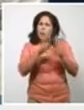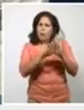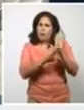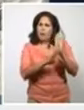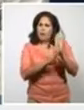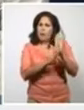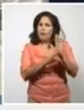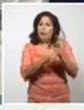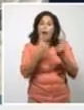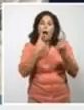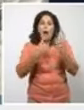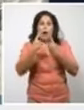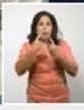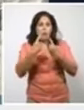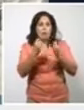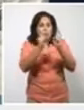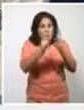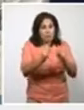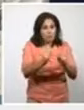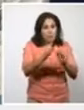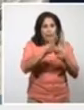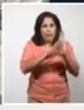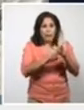quedarse. Y